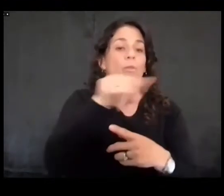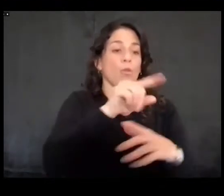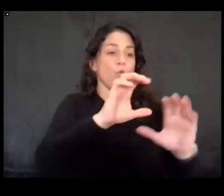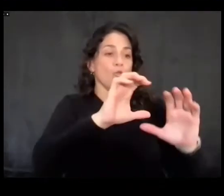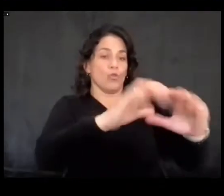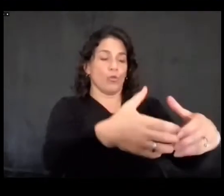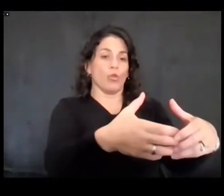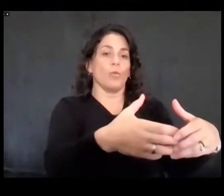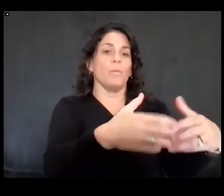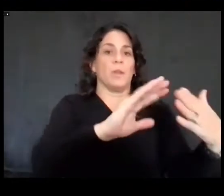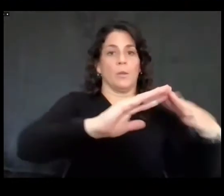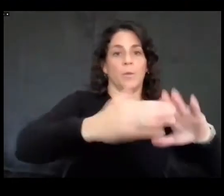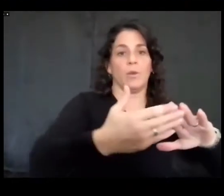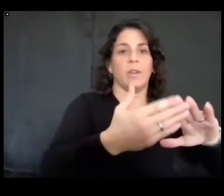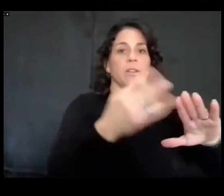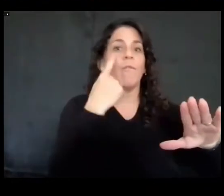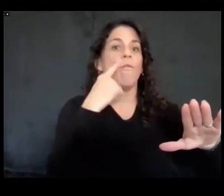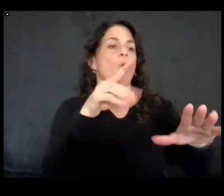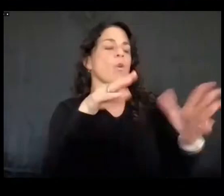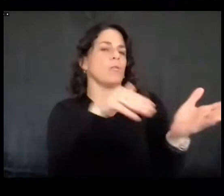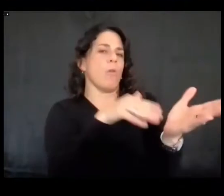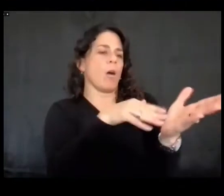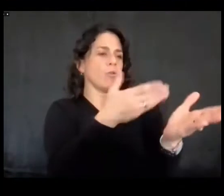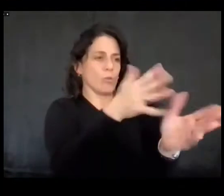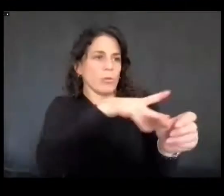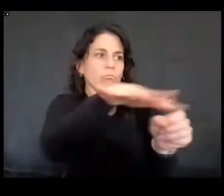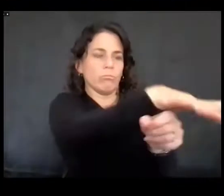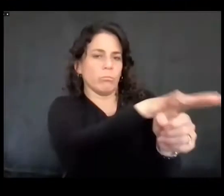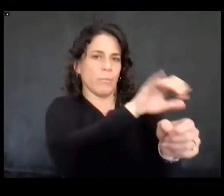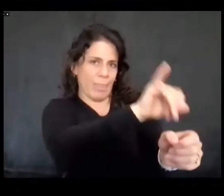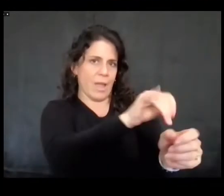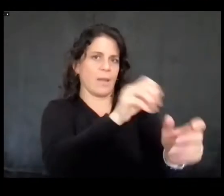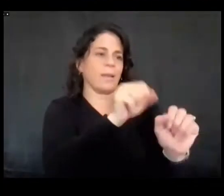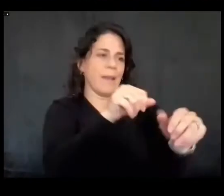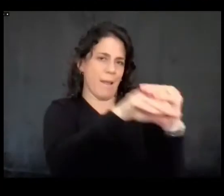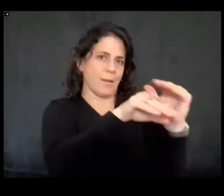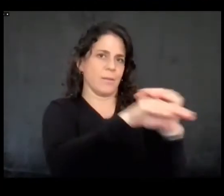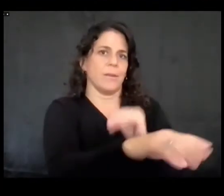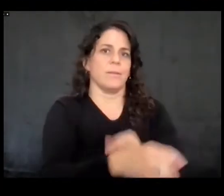comunidades de pocos recursos y a los proveedores que están cerca